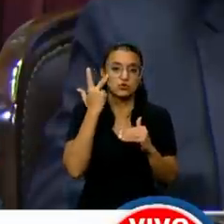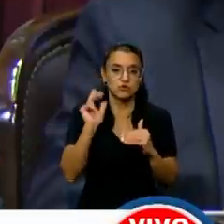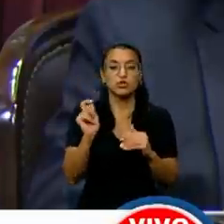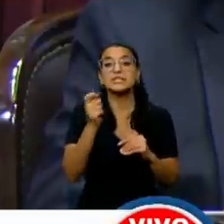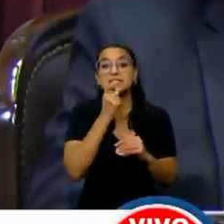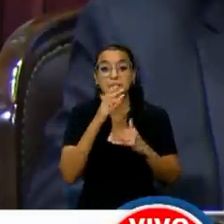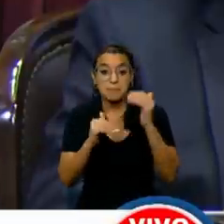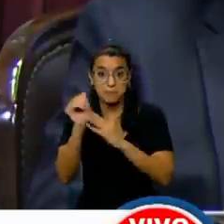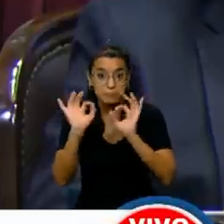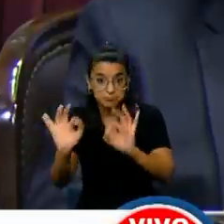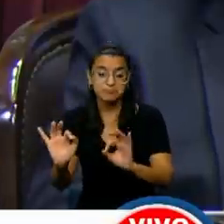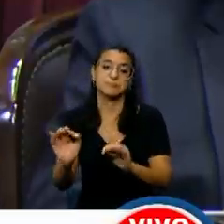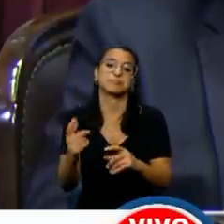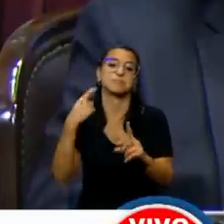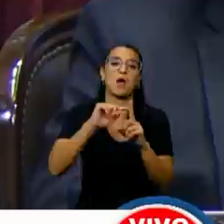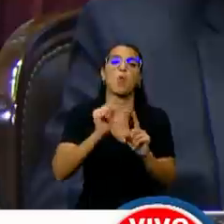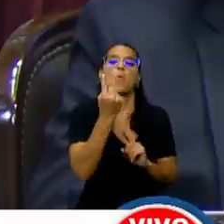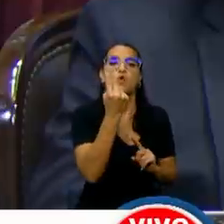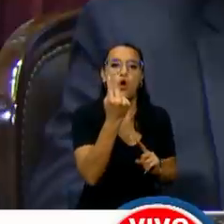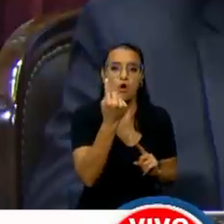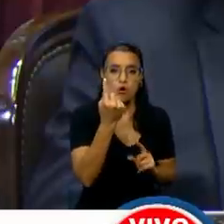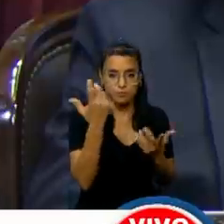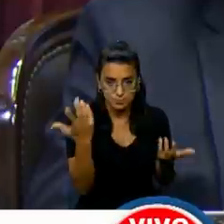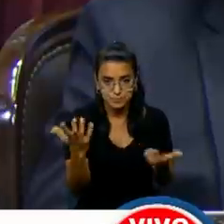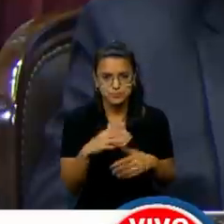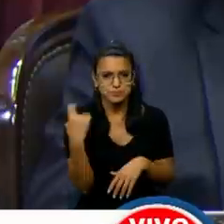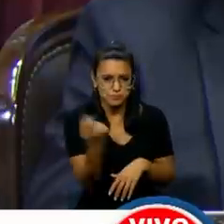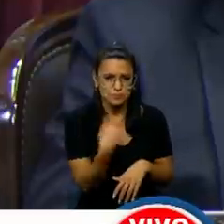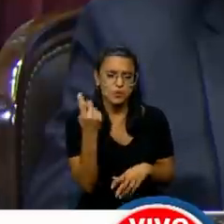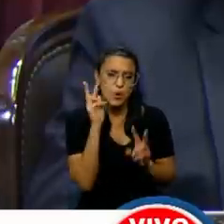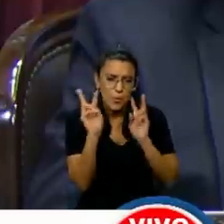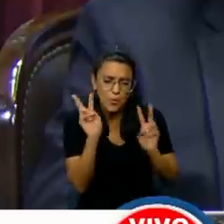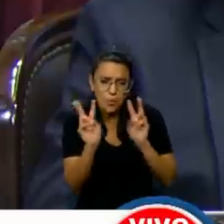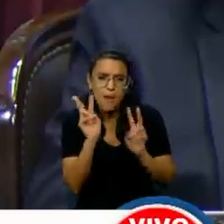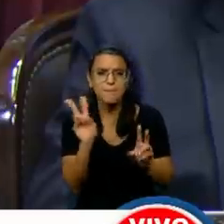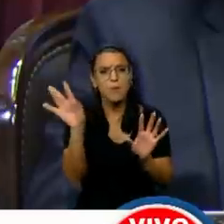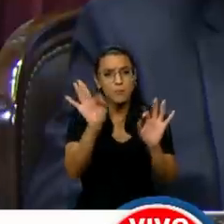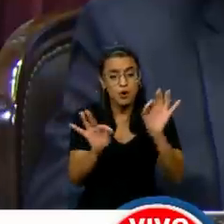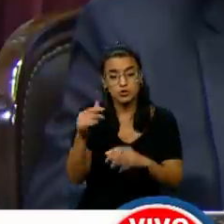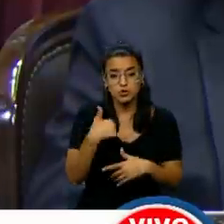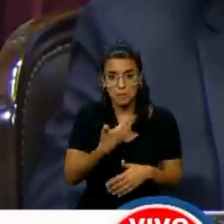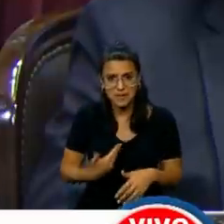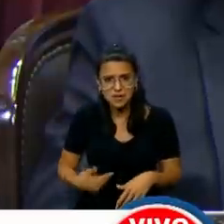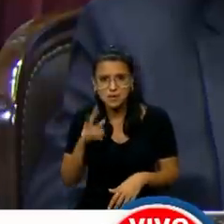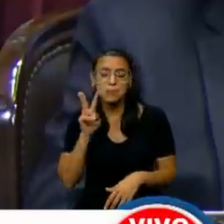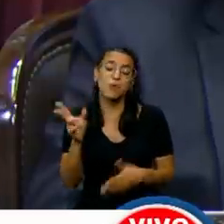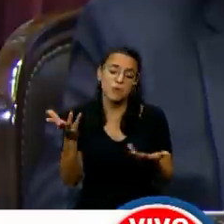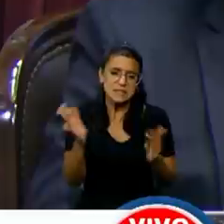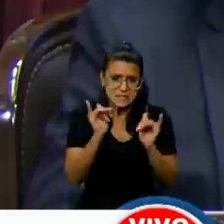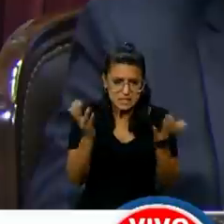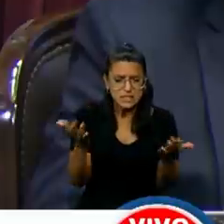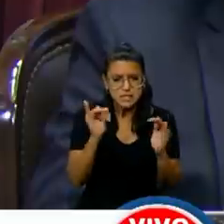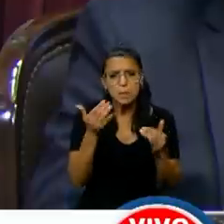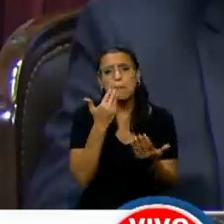presentaba obra nosotros vemos este proyecto señor presidente usted visita